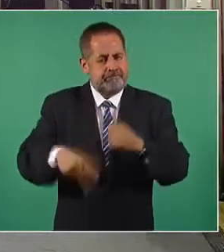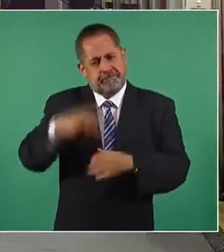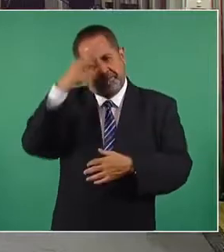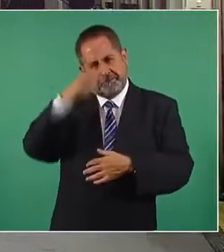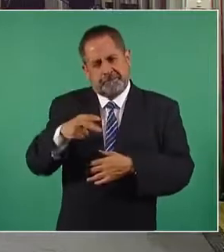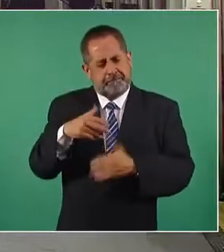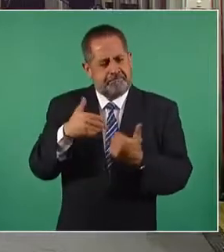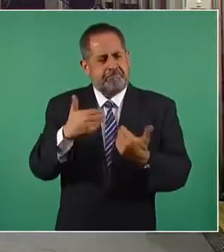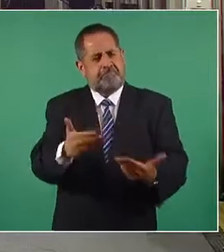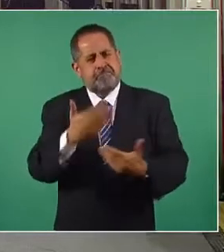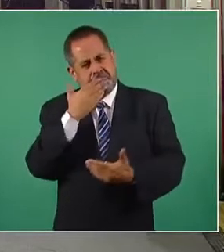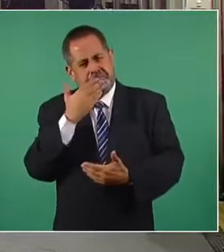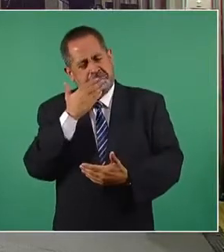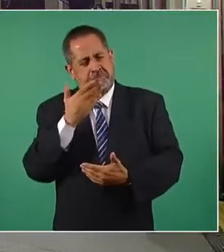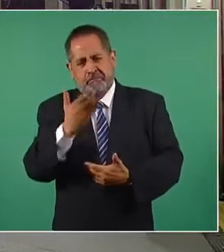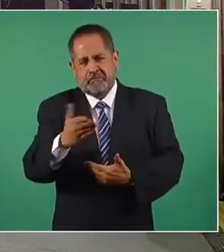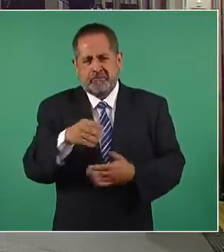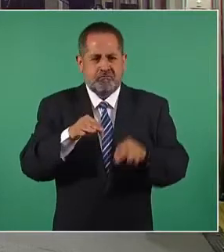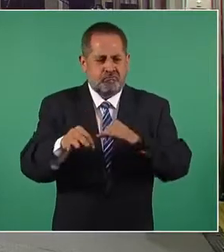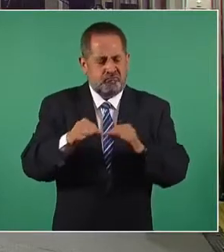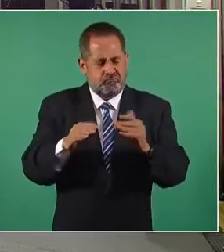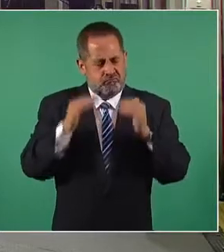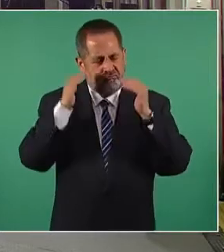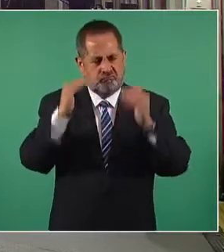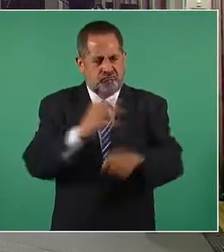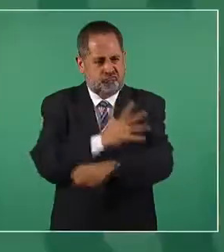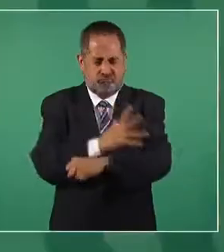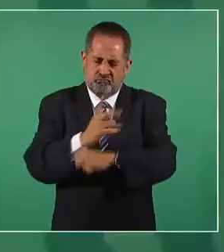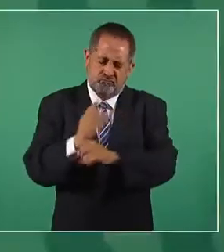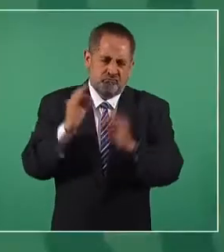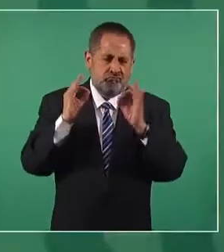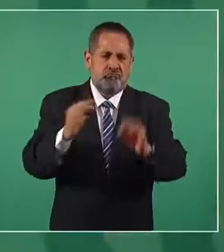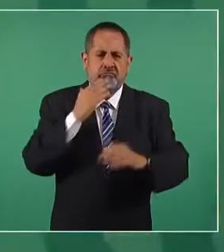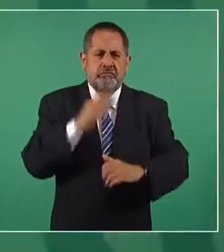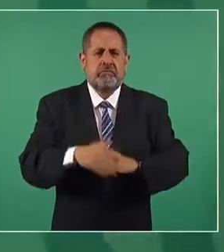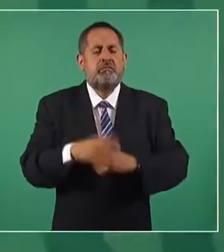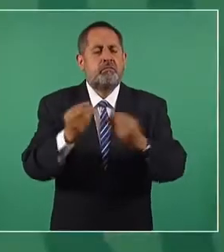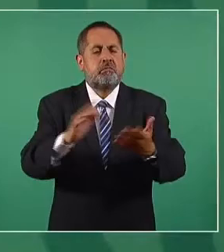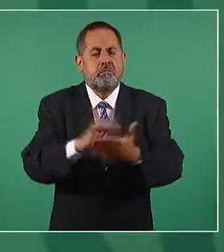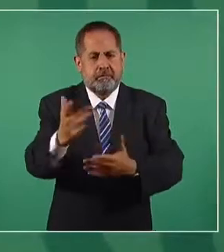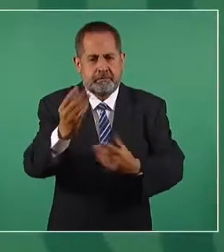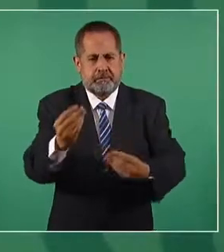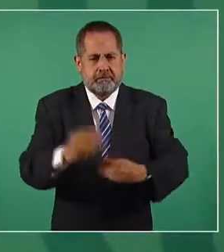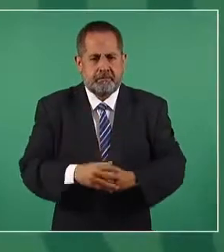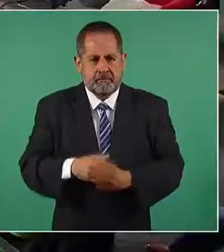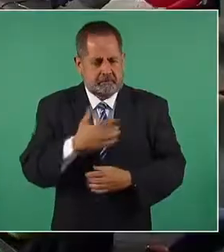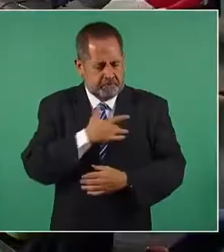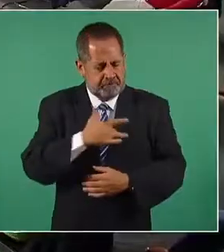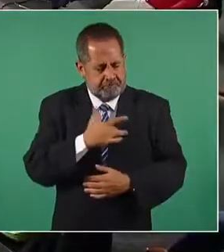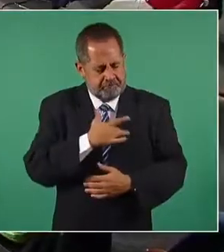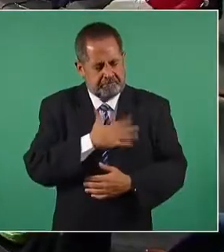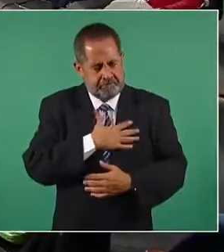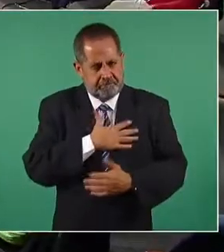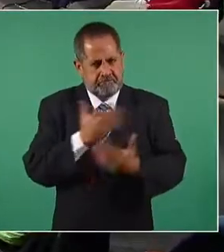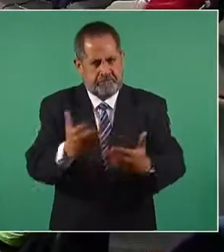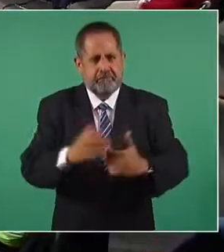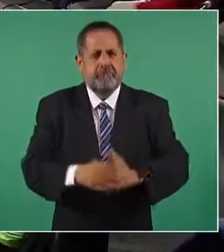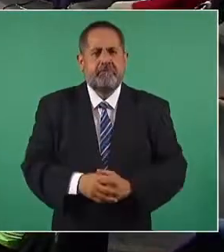que han estado a la altura de las circunstancias. Muchas gracias, de todo corazón.